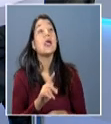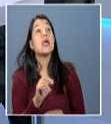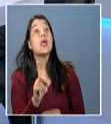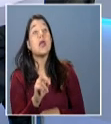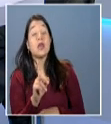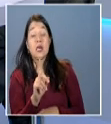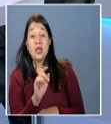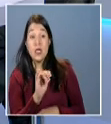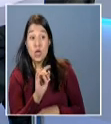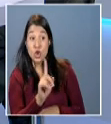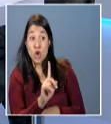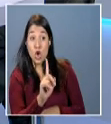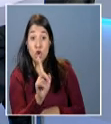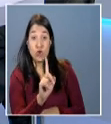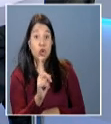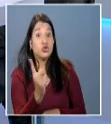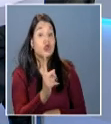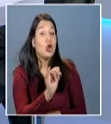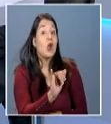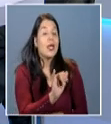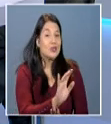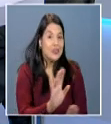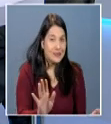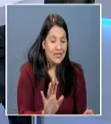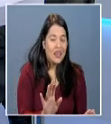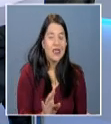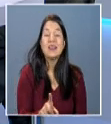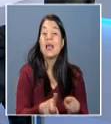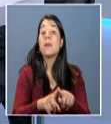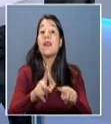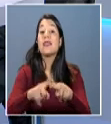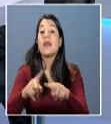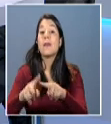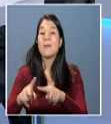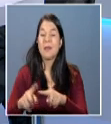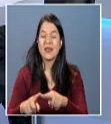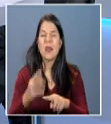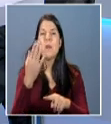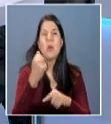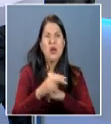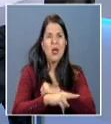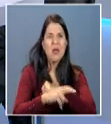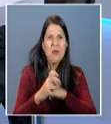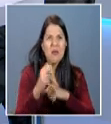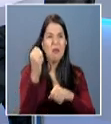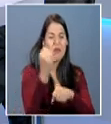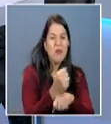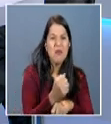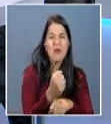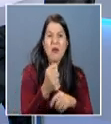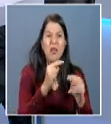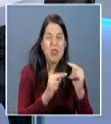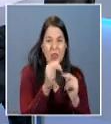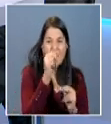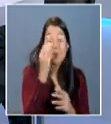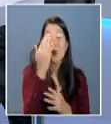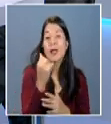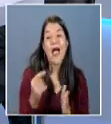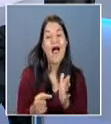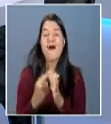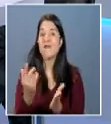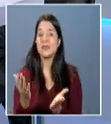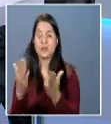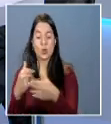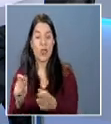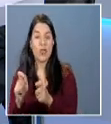también esto se desprende de muchas otras cosas, como por ejemplo la pobreza, como por ejemplo el desempleo, que sería como la falta